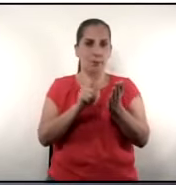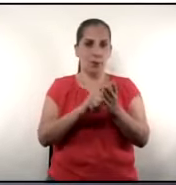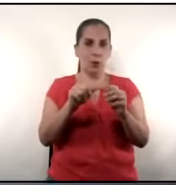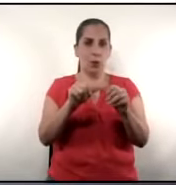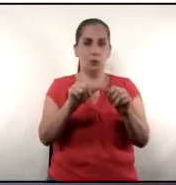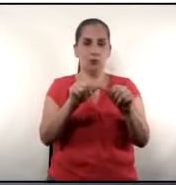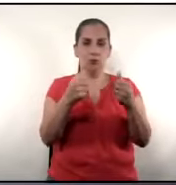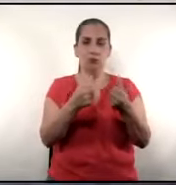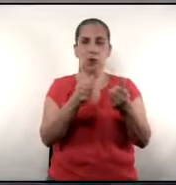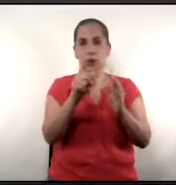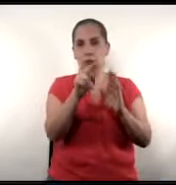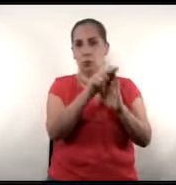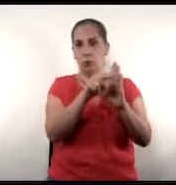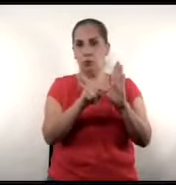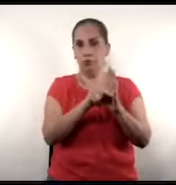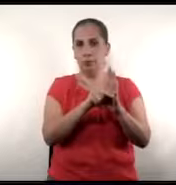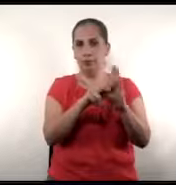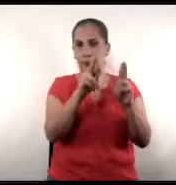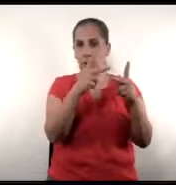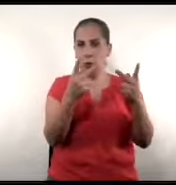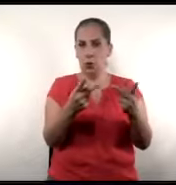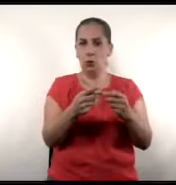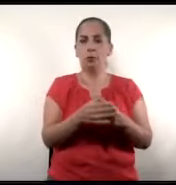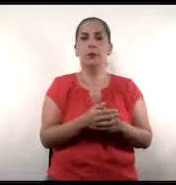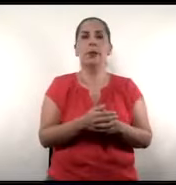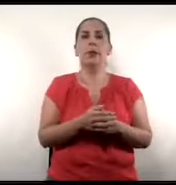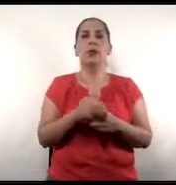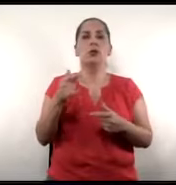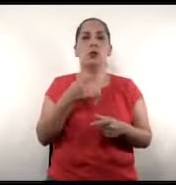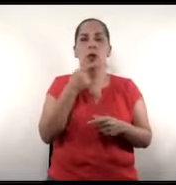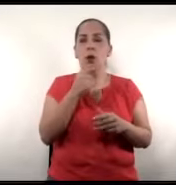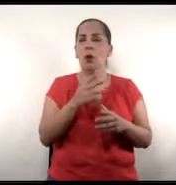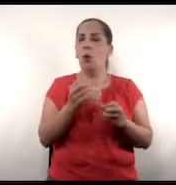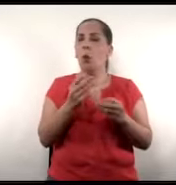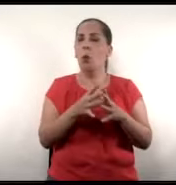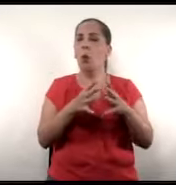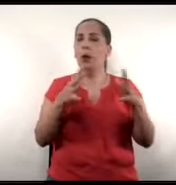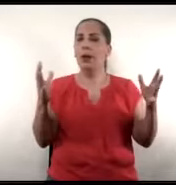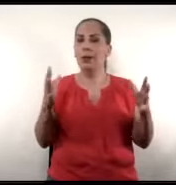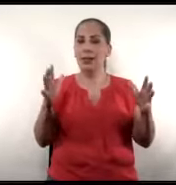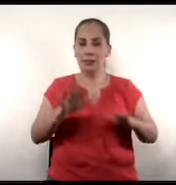Nación, donde traté de determinar qué tan grande es el Estado costarricense,